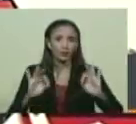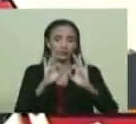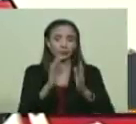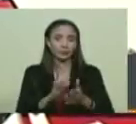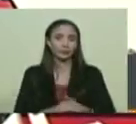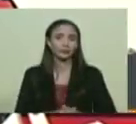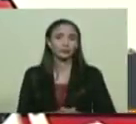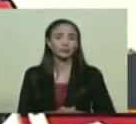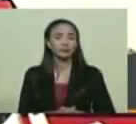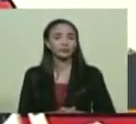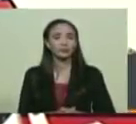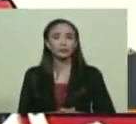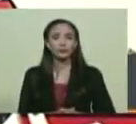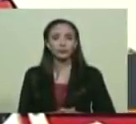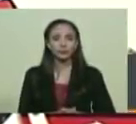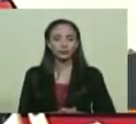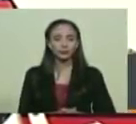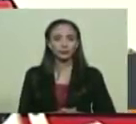que,